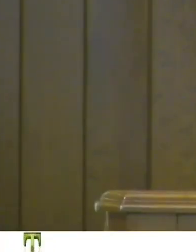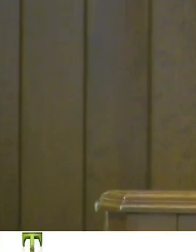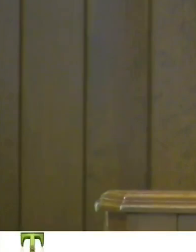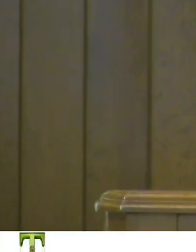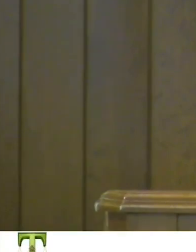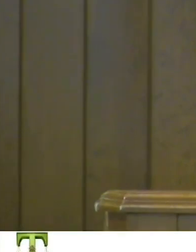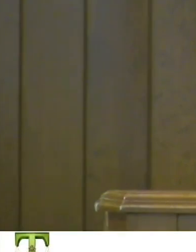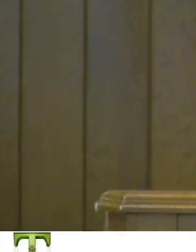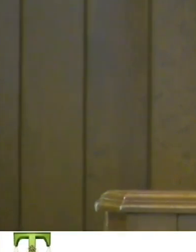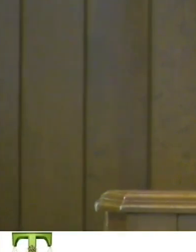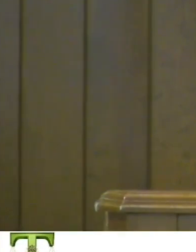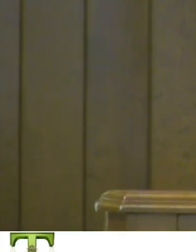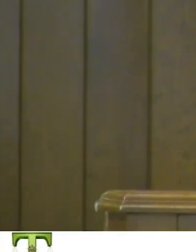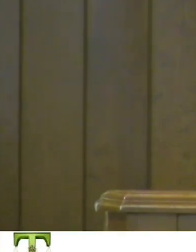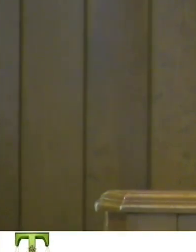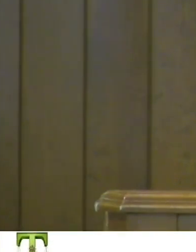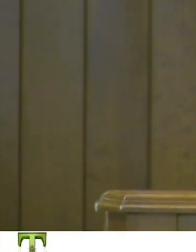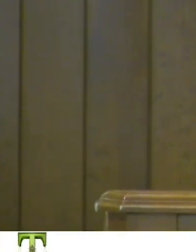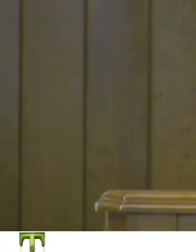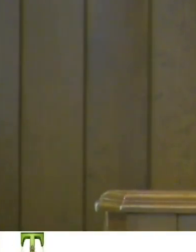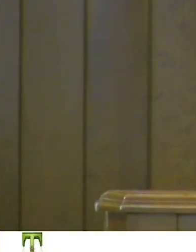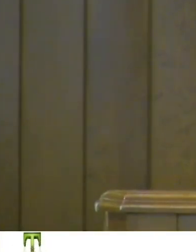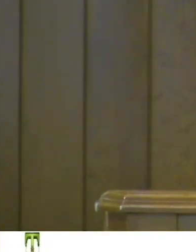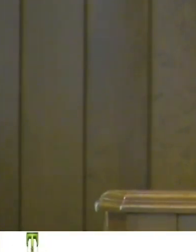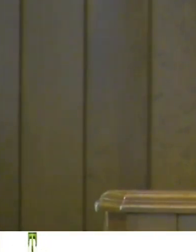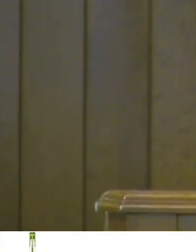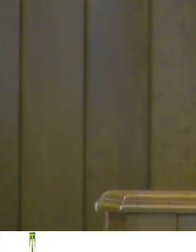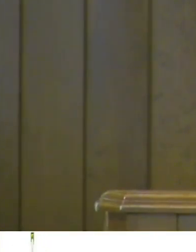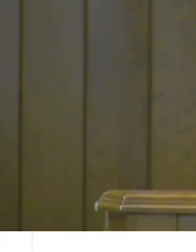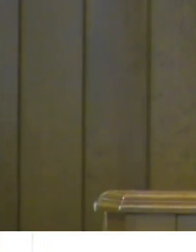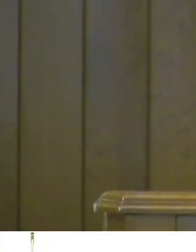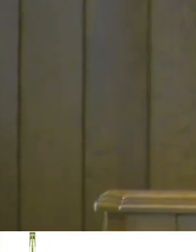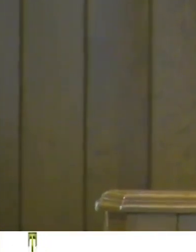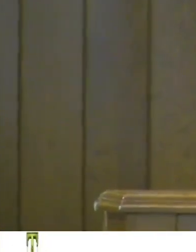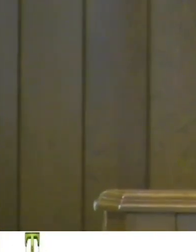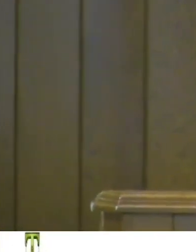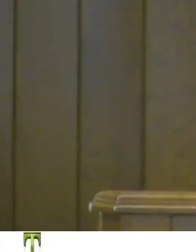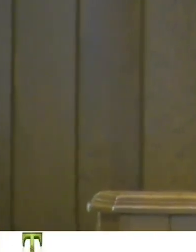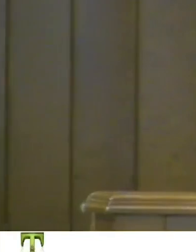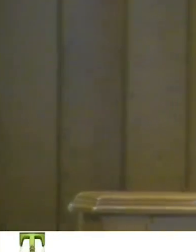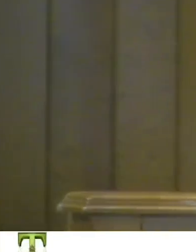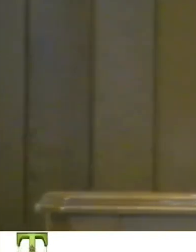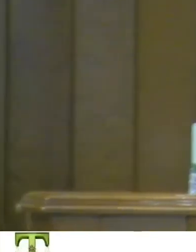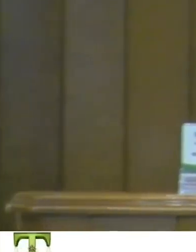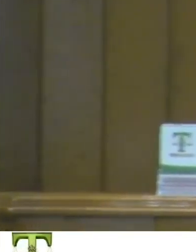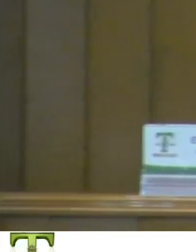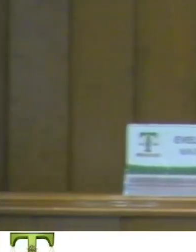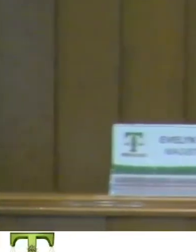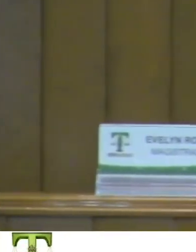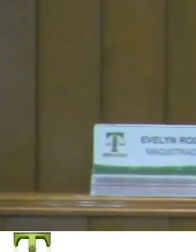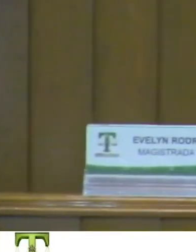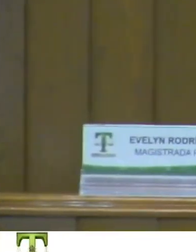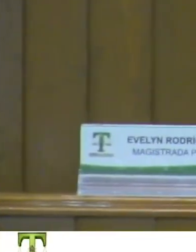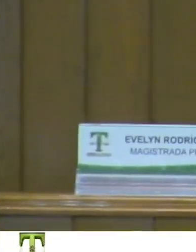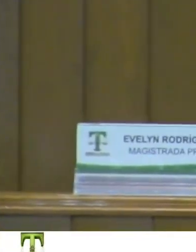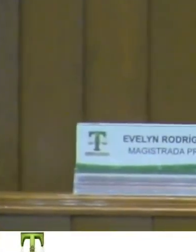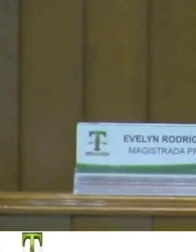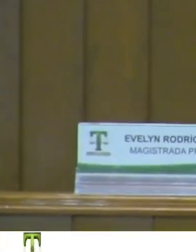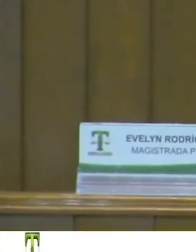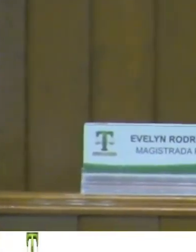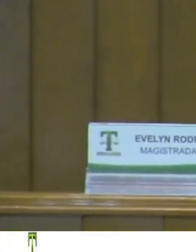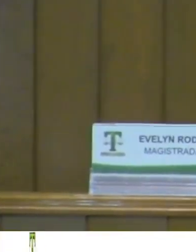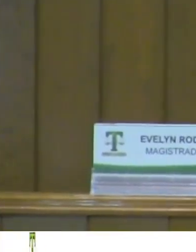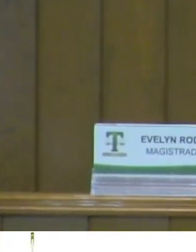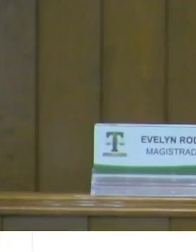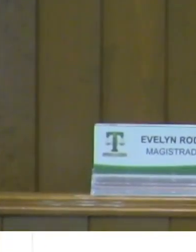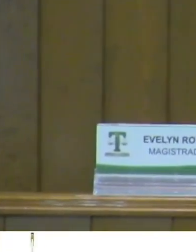cuanto al tema de paridad, expuso que si bien conforme a los resultados que obtuvo el procedimiento de asignación de